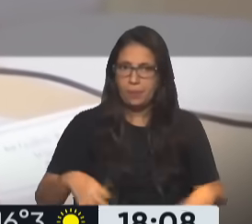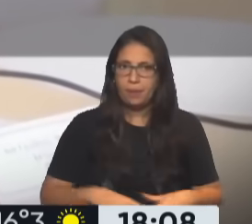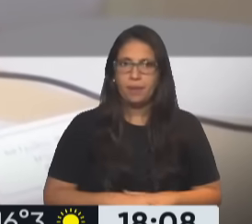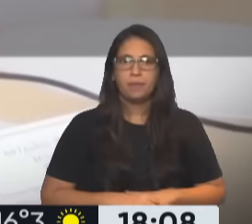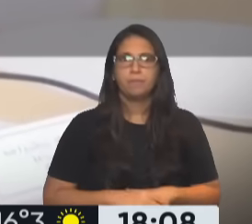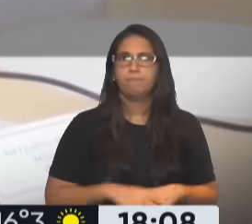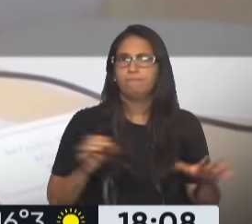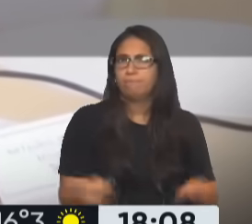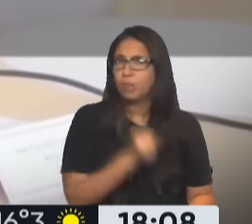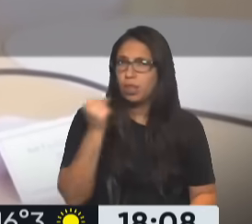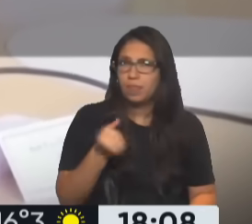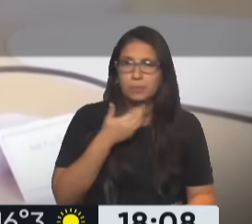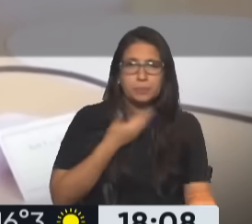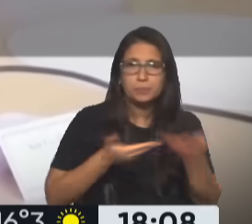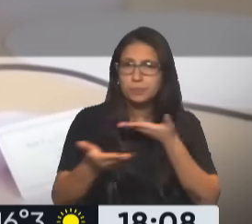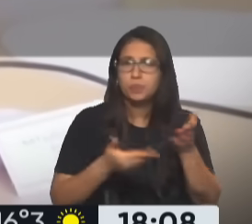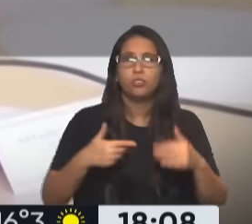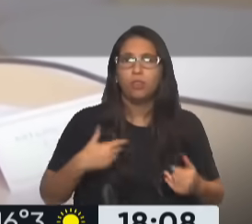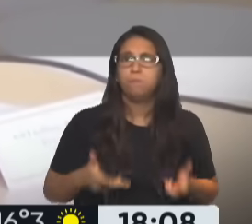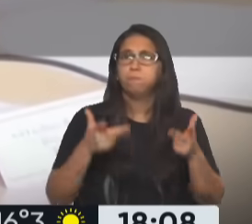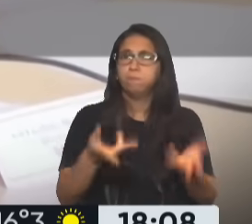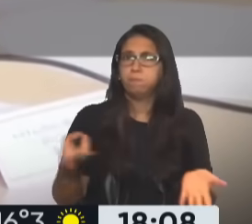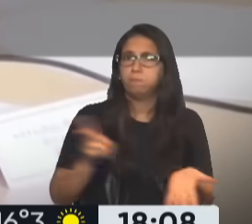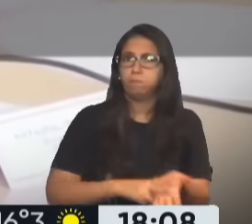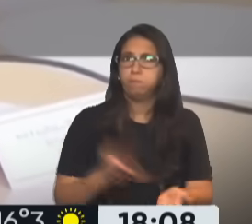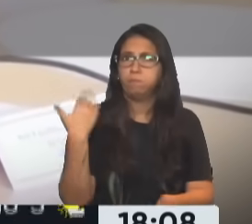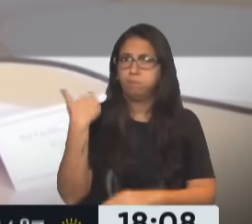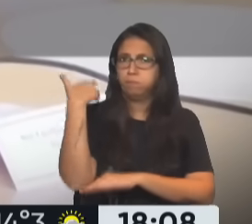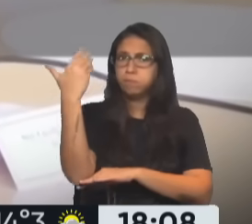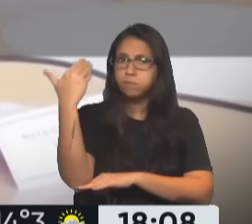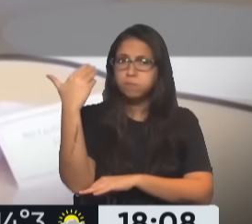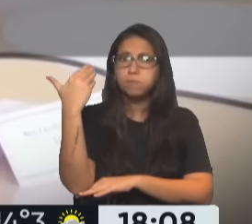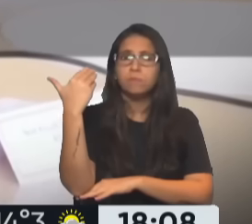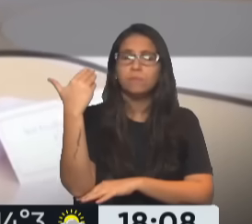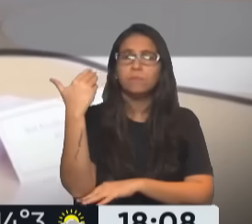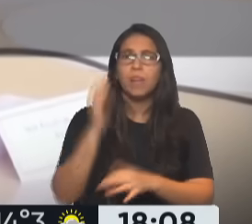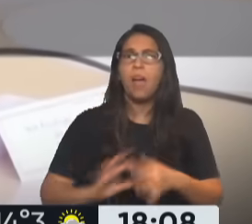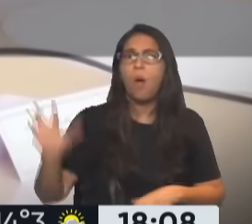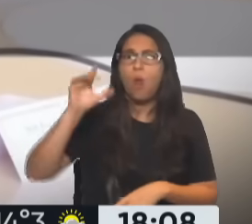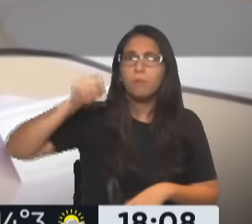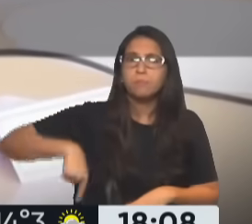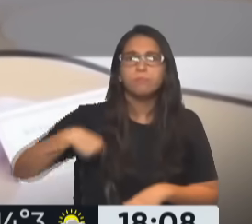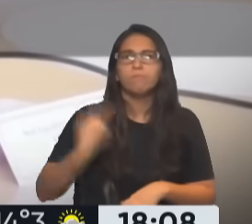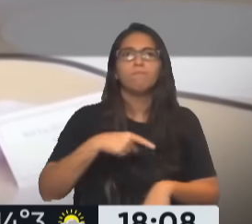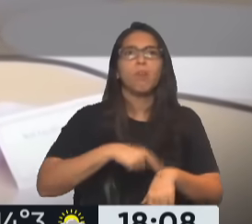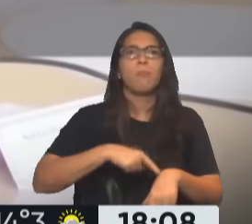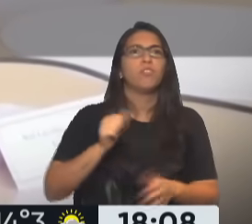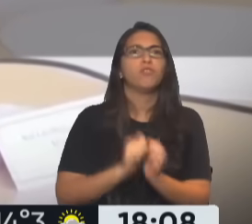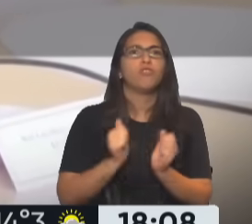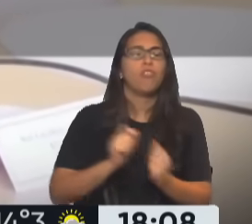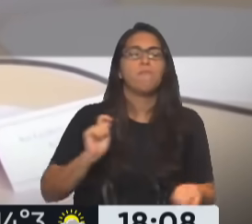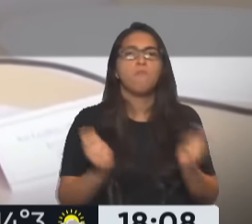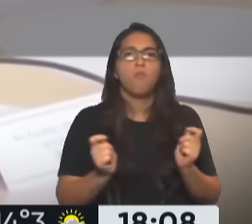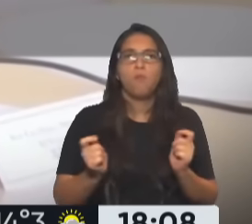l'ai encore exprimé récemment en parlant de notre Europe. Nous sommes à un tournant de notre histoire qui impose de faire face et de surmonter